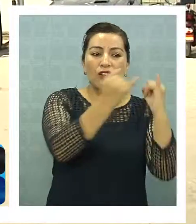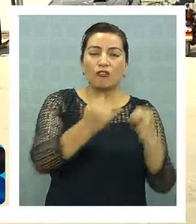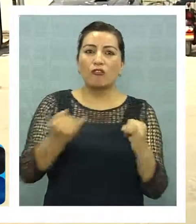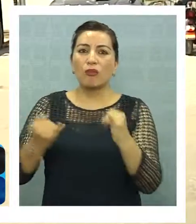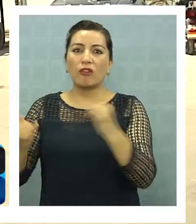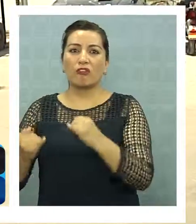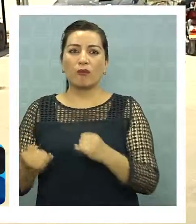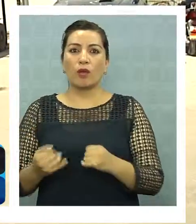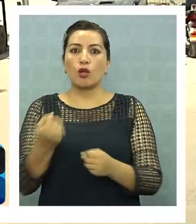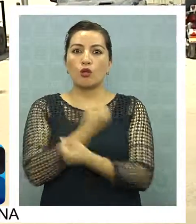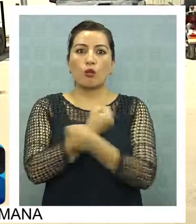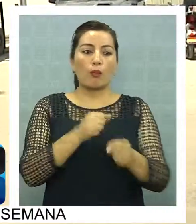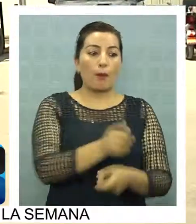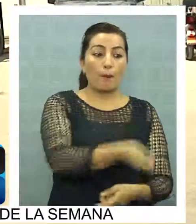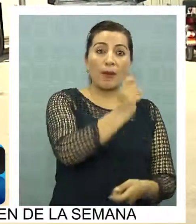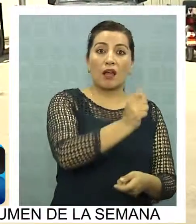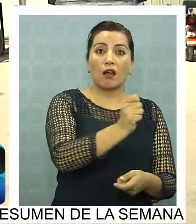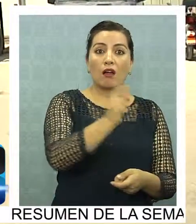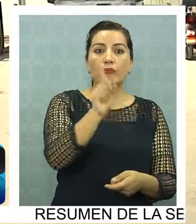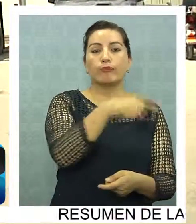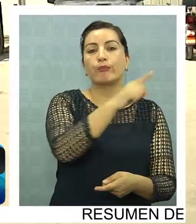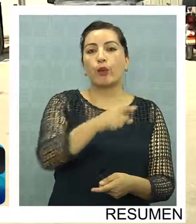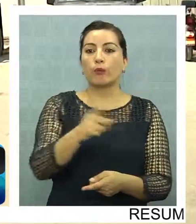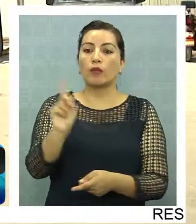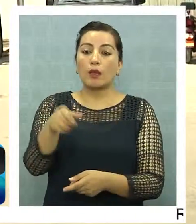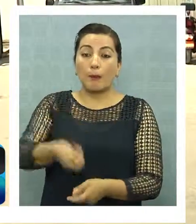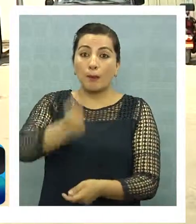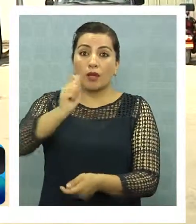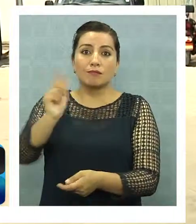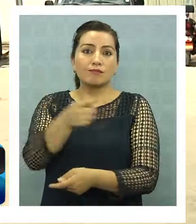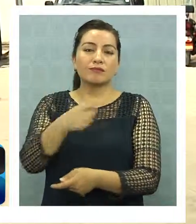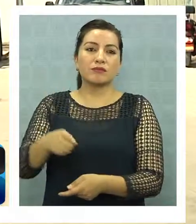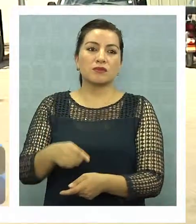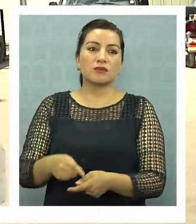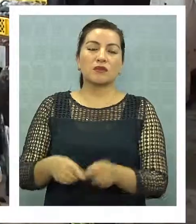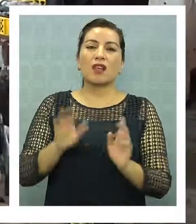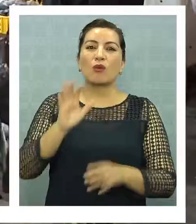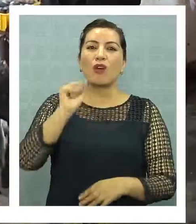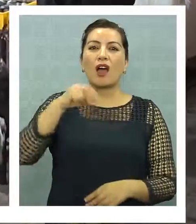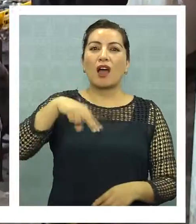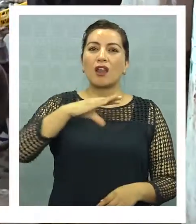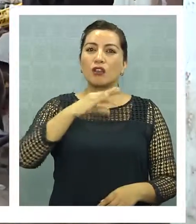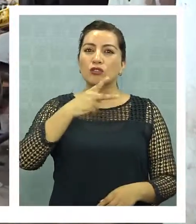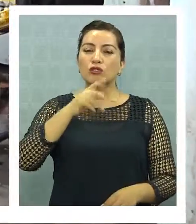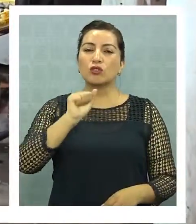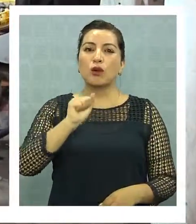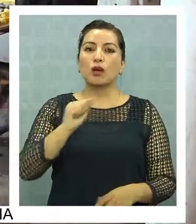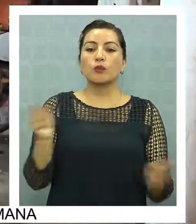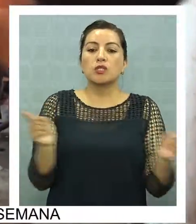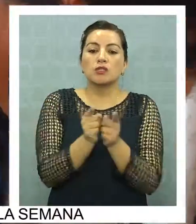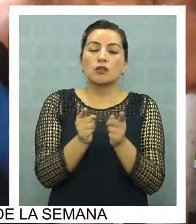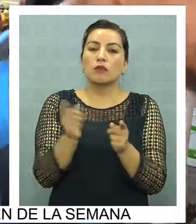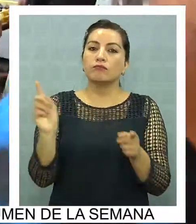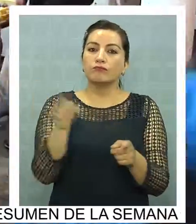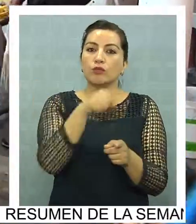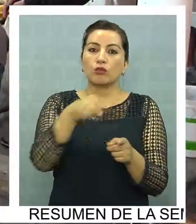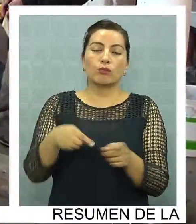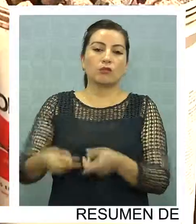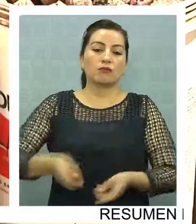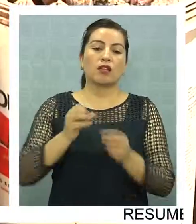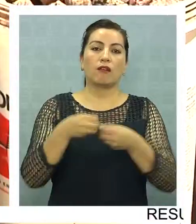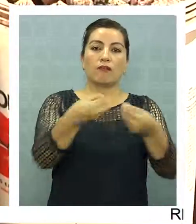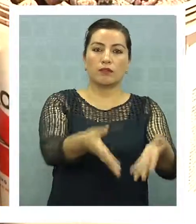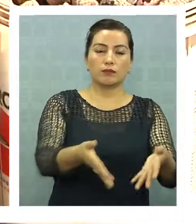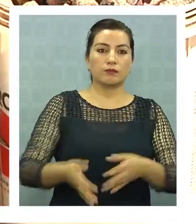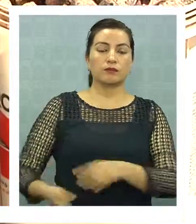¿Los limita mucho? Claro, porque son las especies, están muy chiquitas las anchoas, los jureles, lo están pillando muy chico. Los pescadores y profesionales